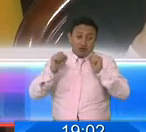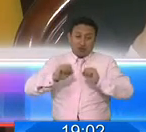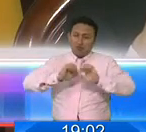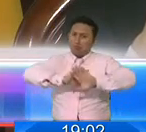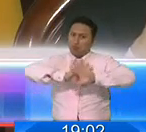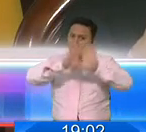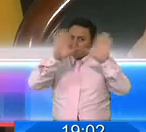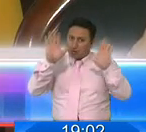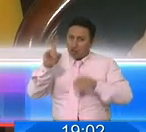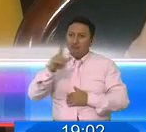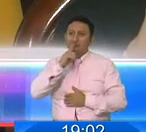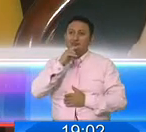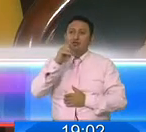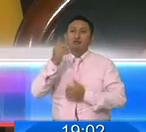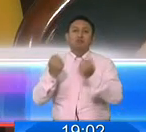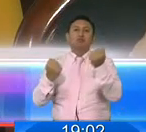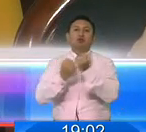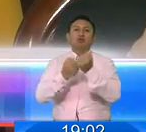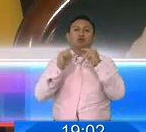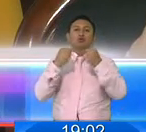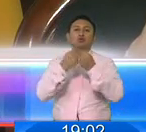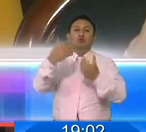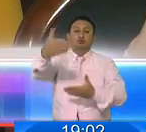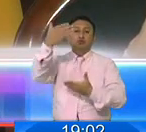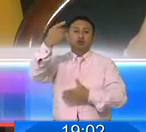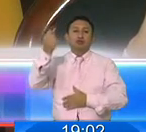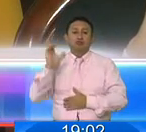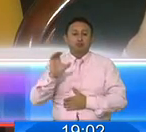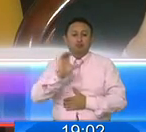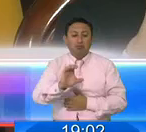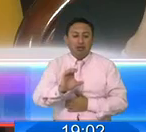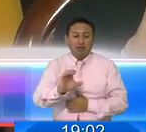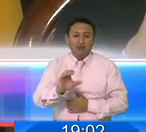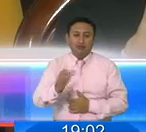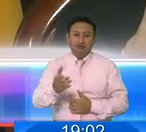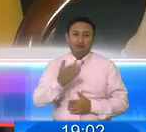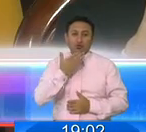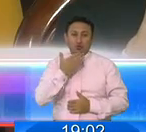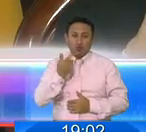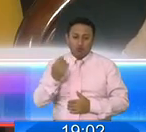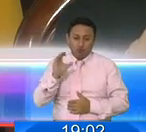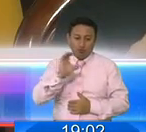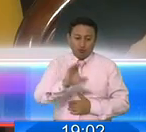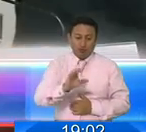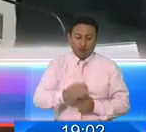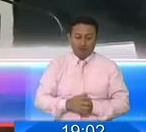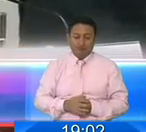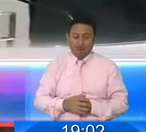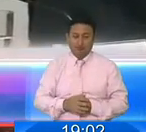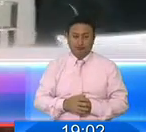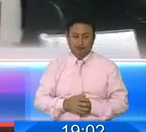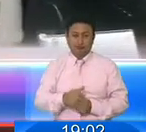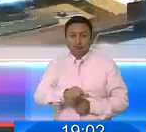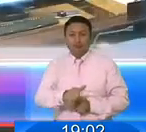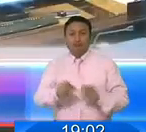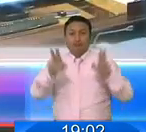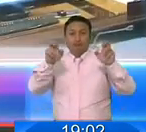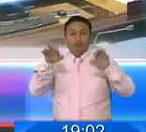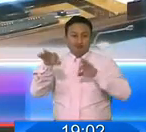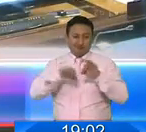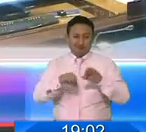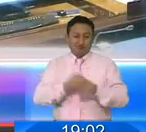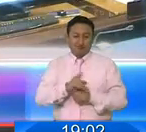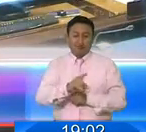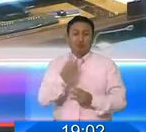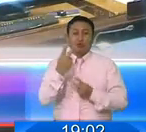las fuentes originarias de las campañas electorales de cada partido en otro tema vega quiso aclarar que